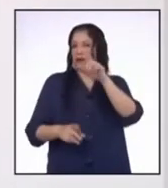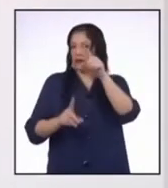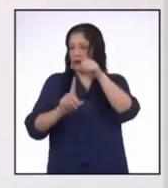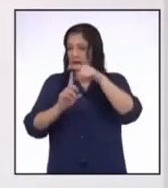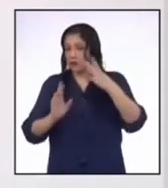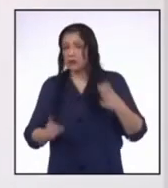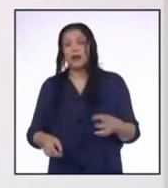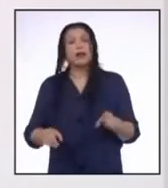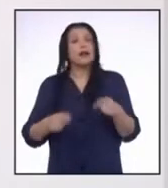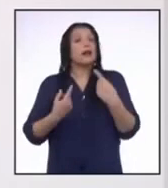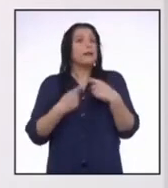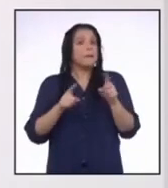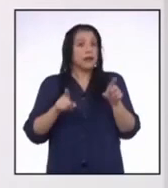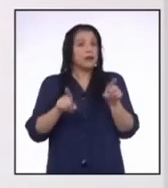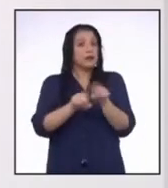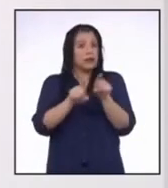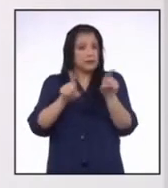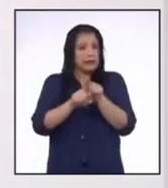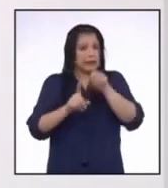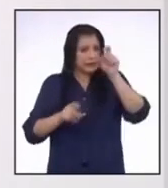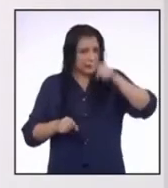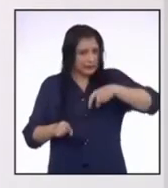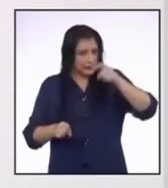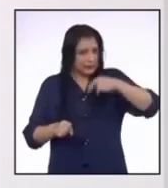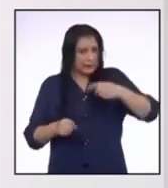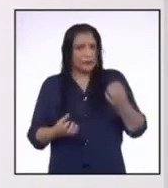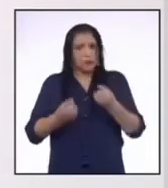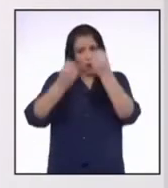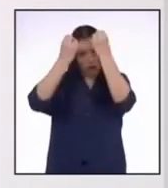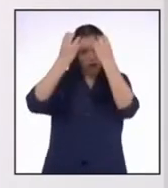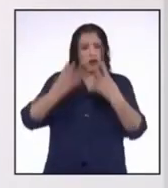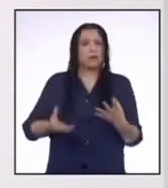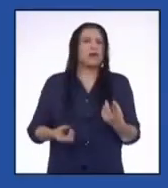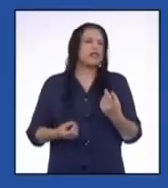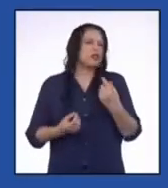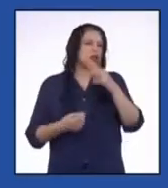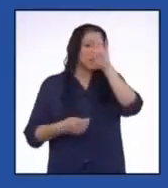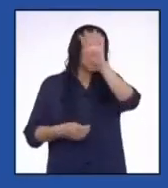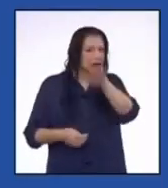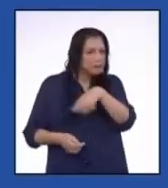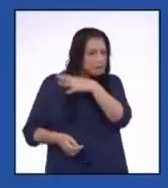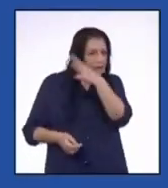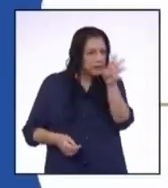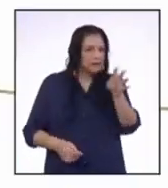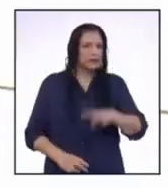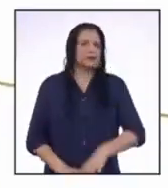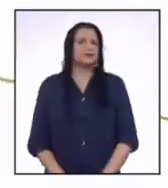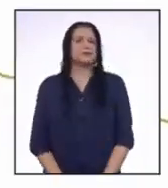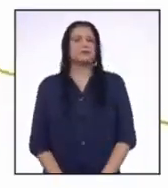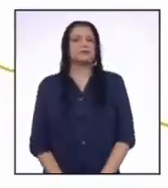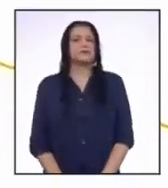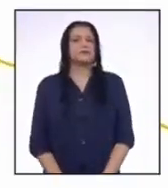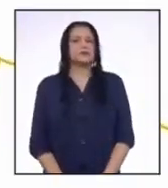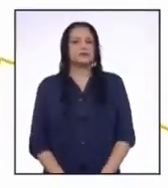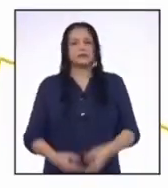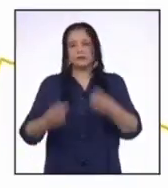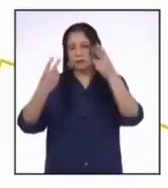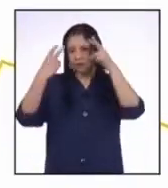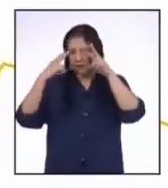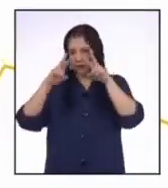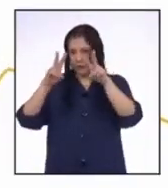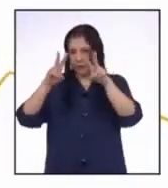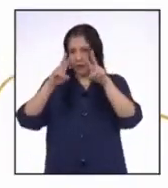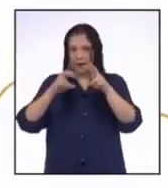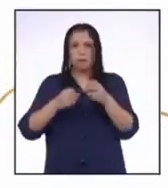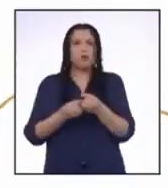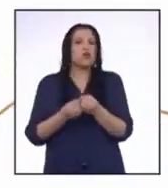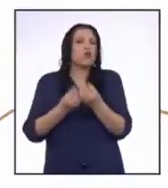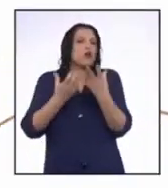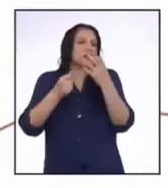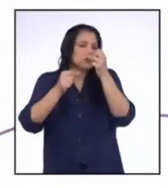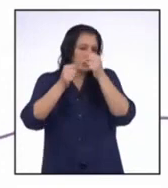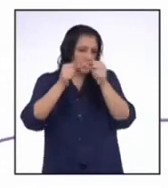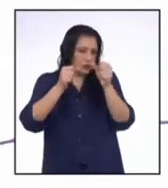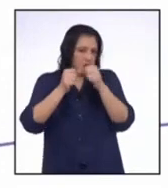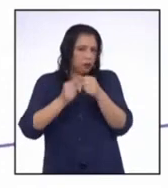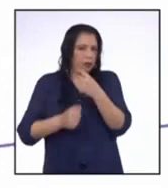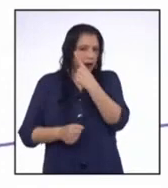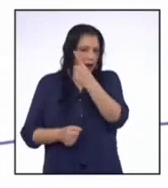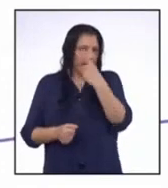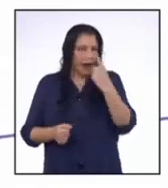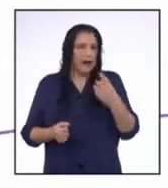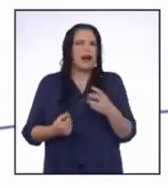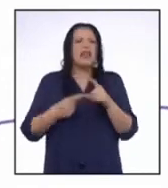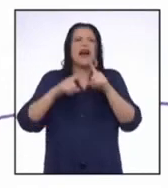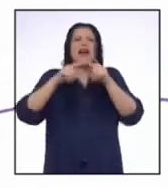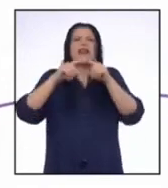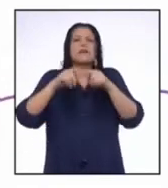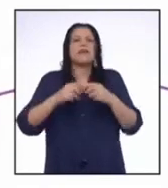pero además necesitaremos la información de la siguiente tabla. observamos ciertos valores que se asignan a cada